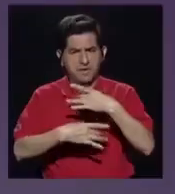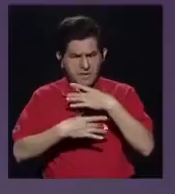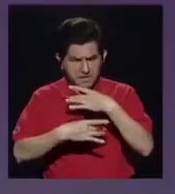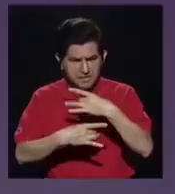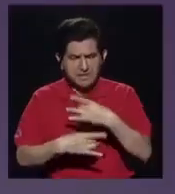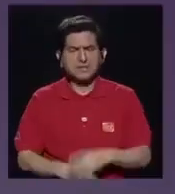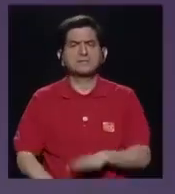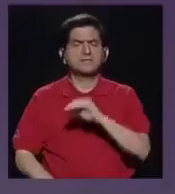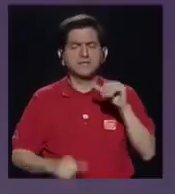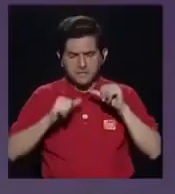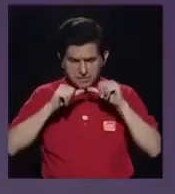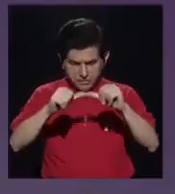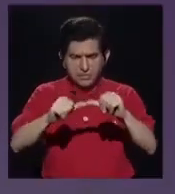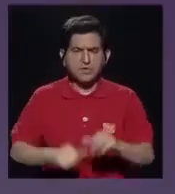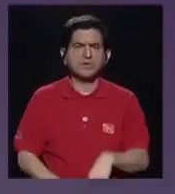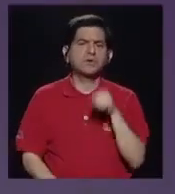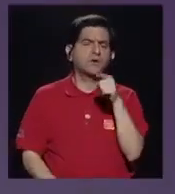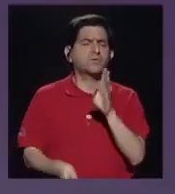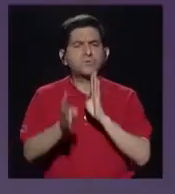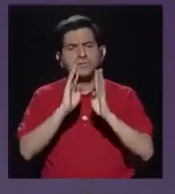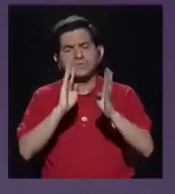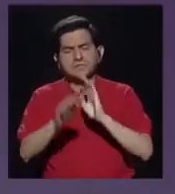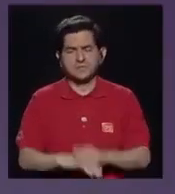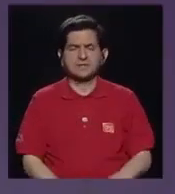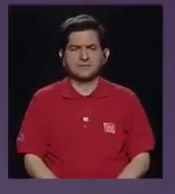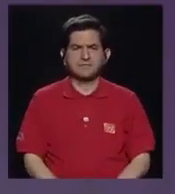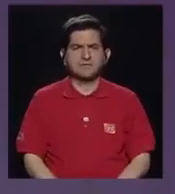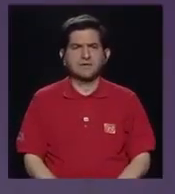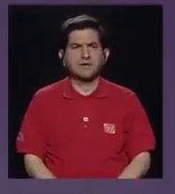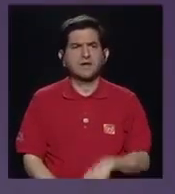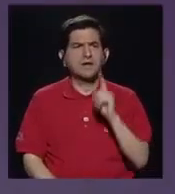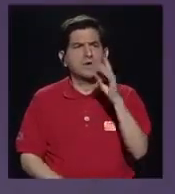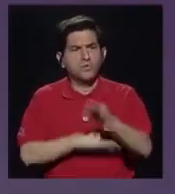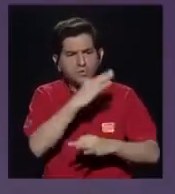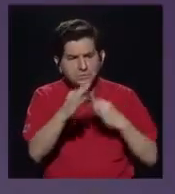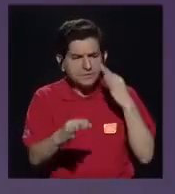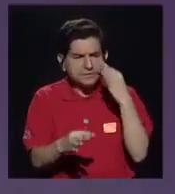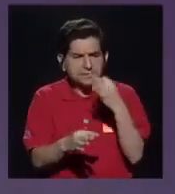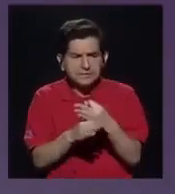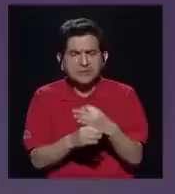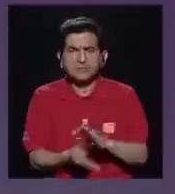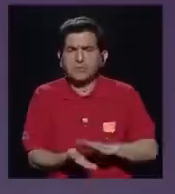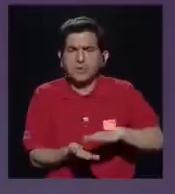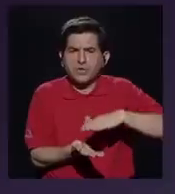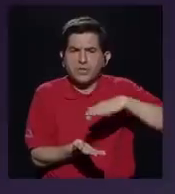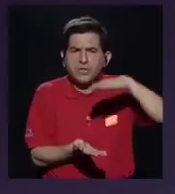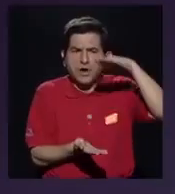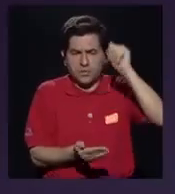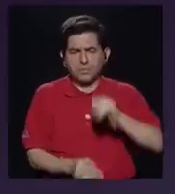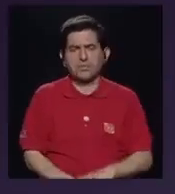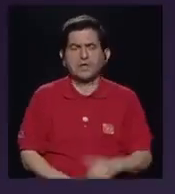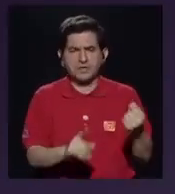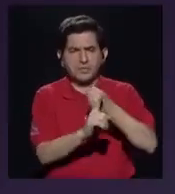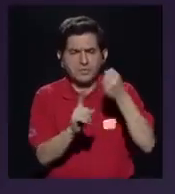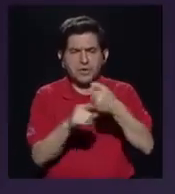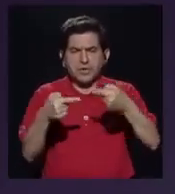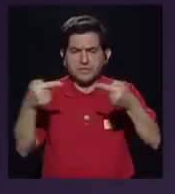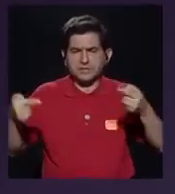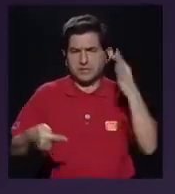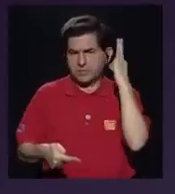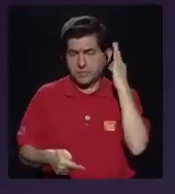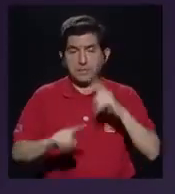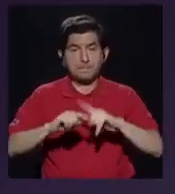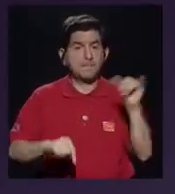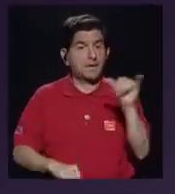provocadora Rita vos hablas de alguna manera que hay unas Un aumento sistemático en la violencia contra las mujeres